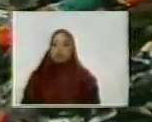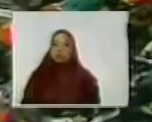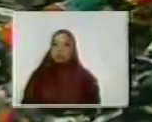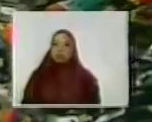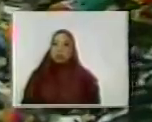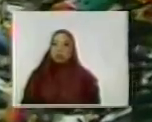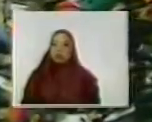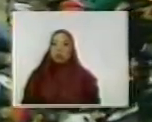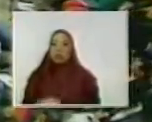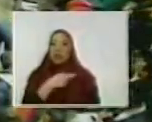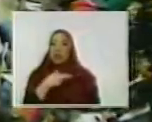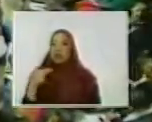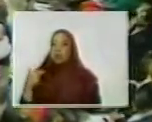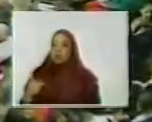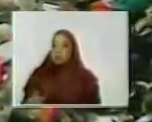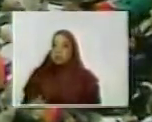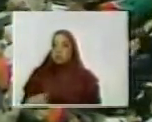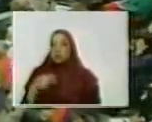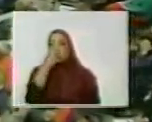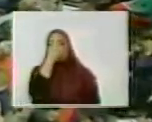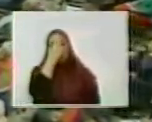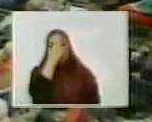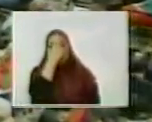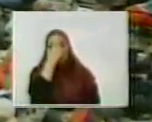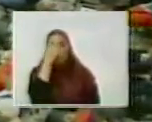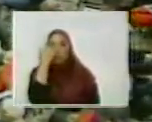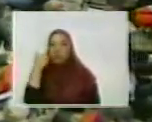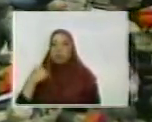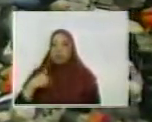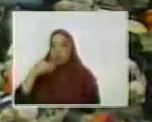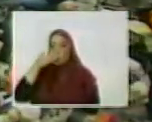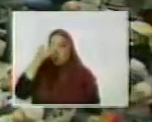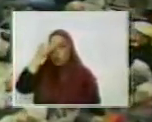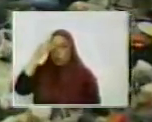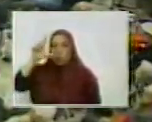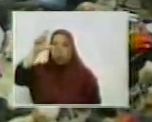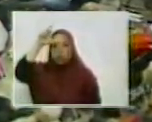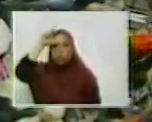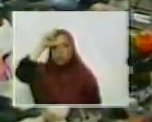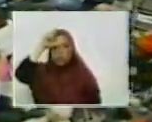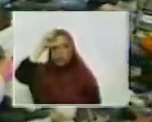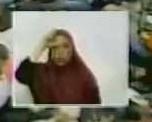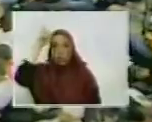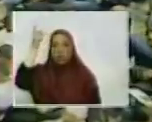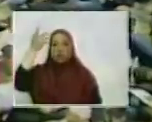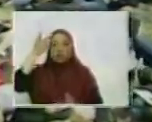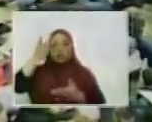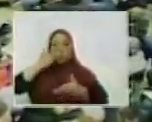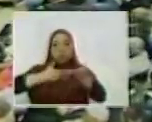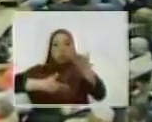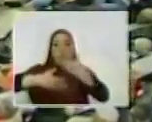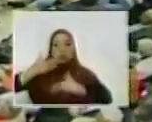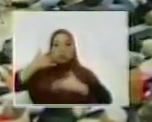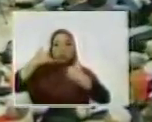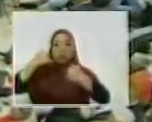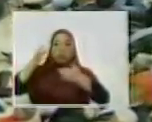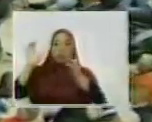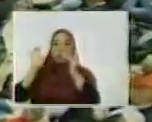en la China, en la India, en el Medio Oriente, en Turquía, centro comercial de ese